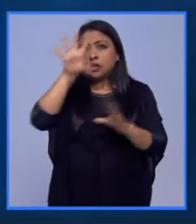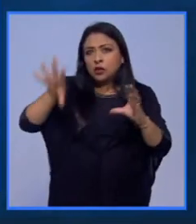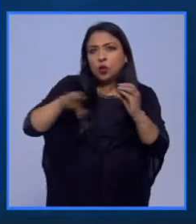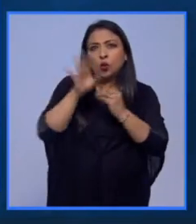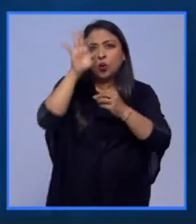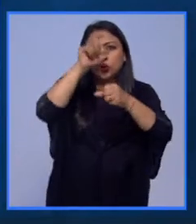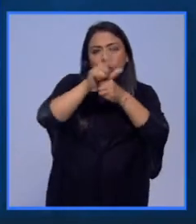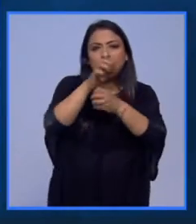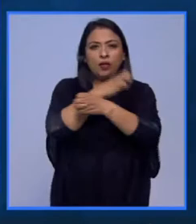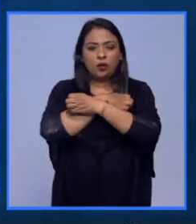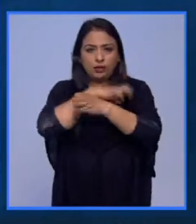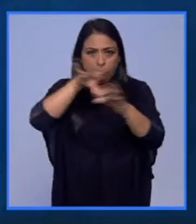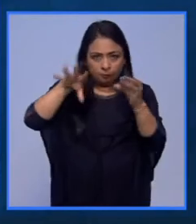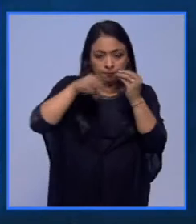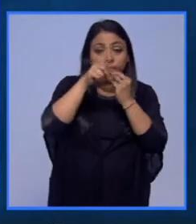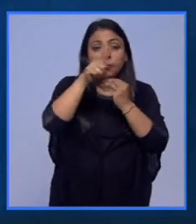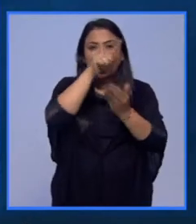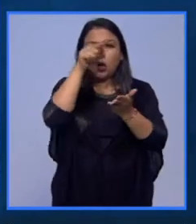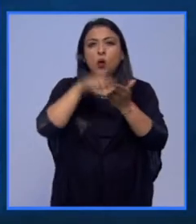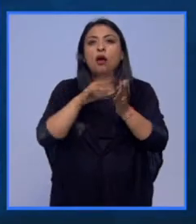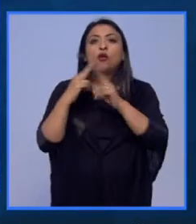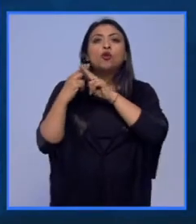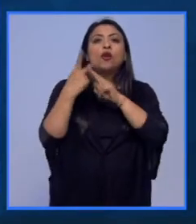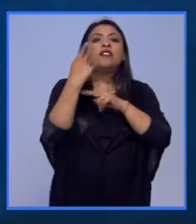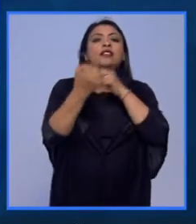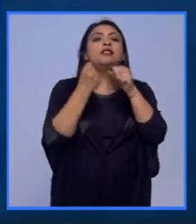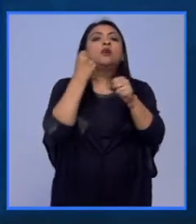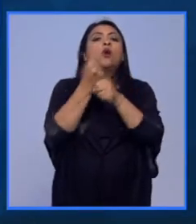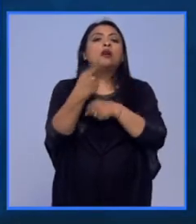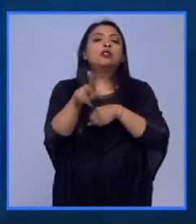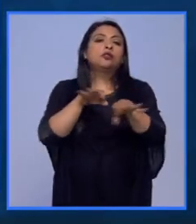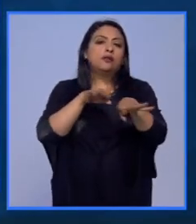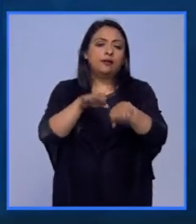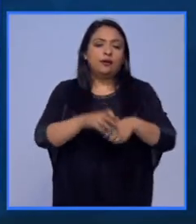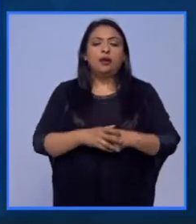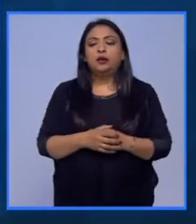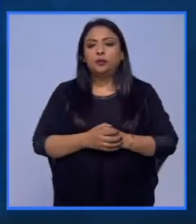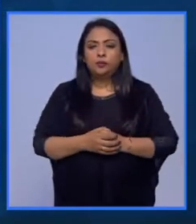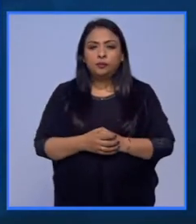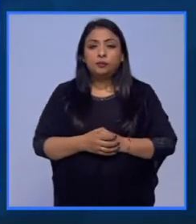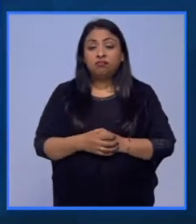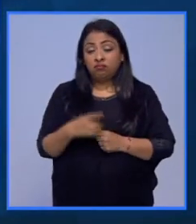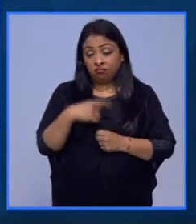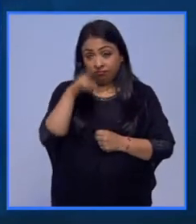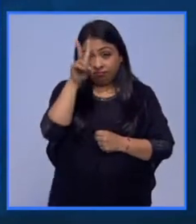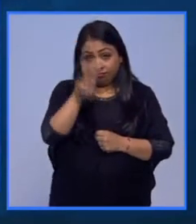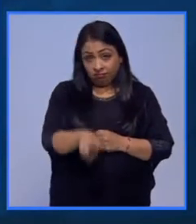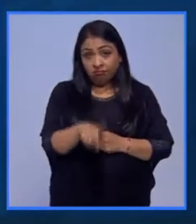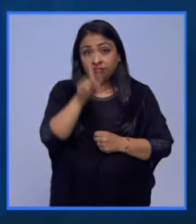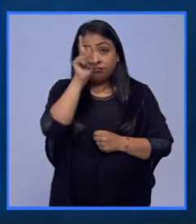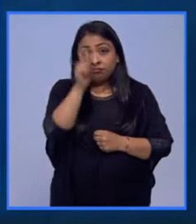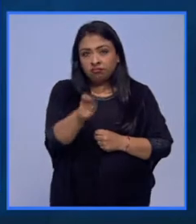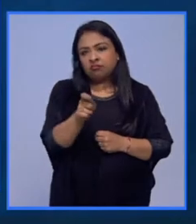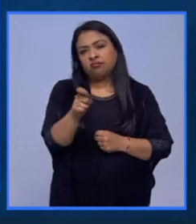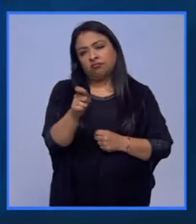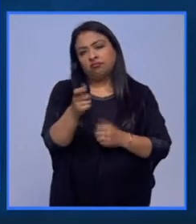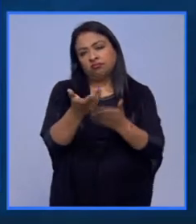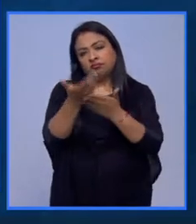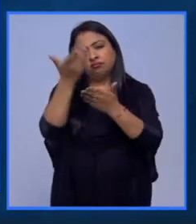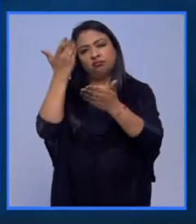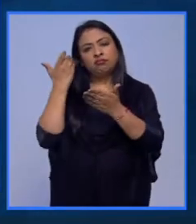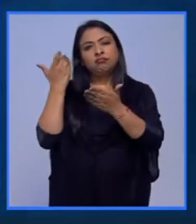la cultura y la educación. Este recinto cumplió 25 años de trabajo. realmente constituyó en su momento